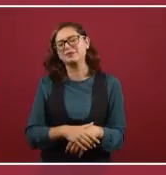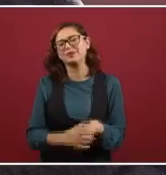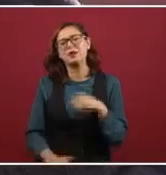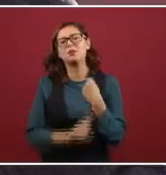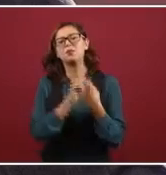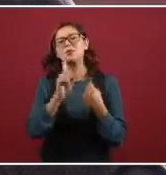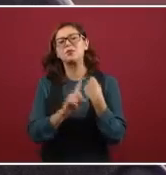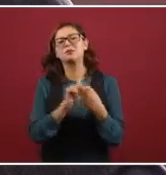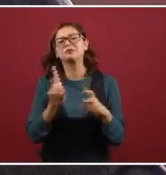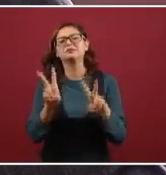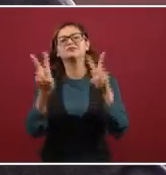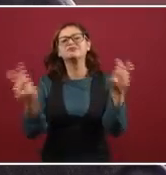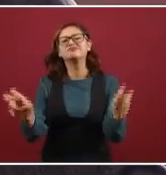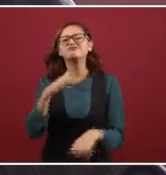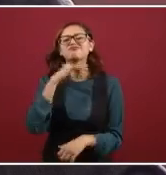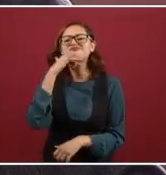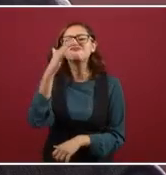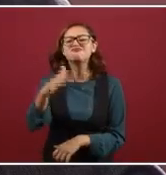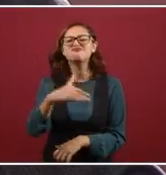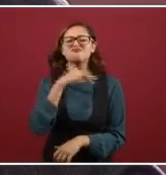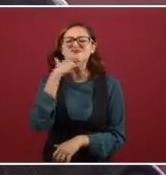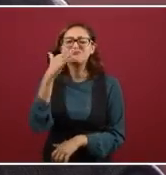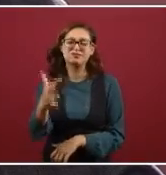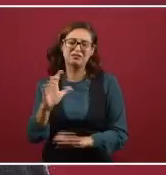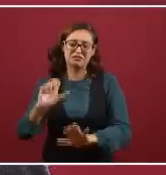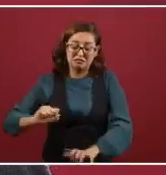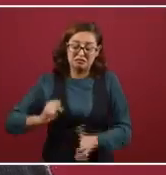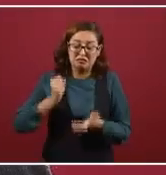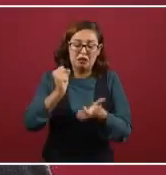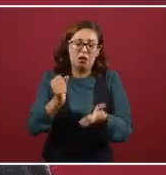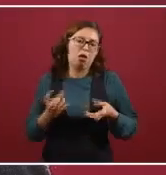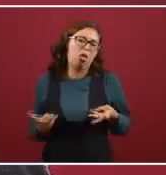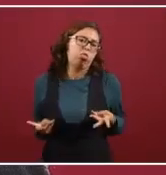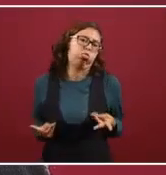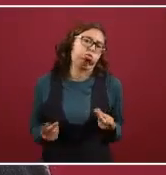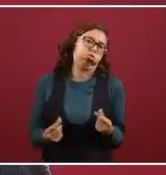la corrupción y el mal manejo de los fondos.